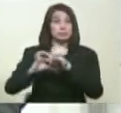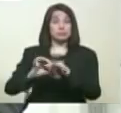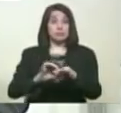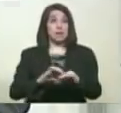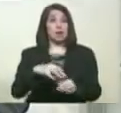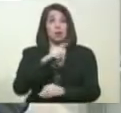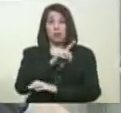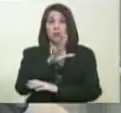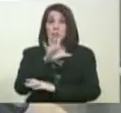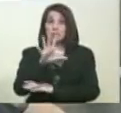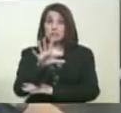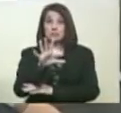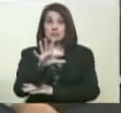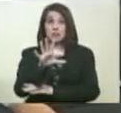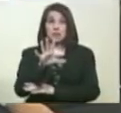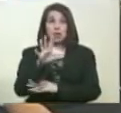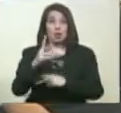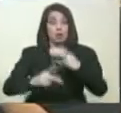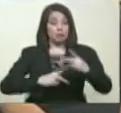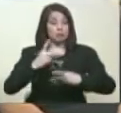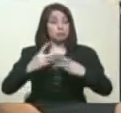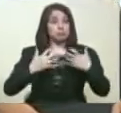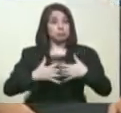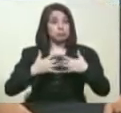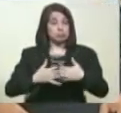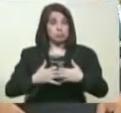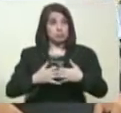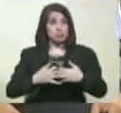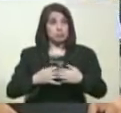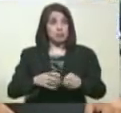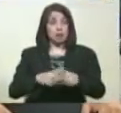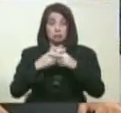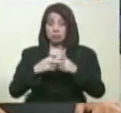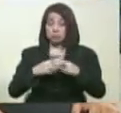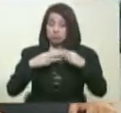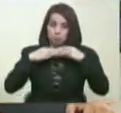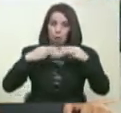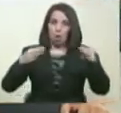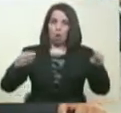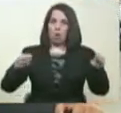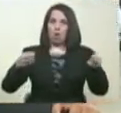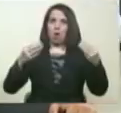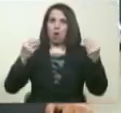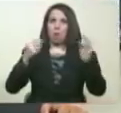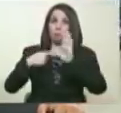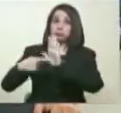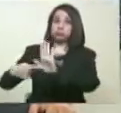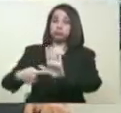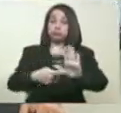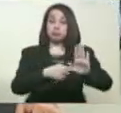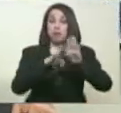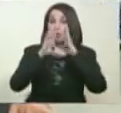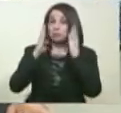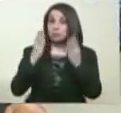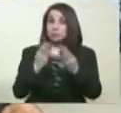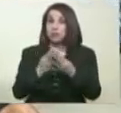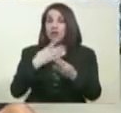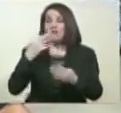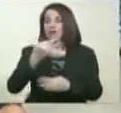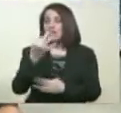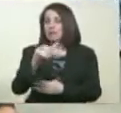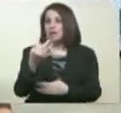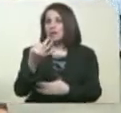la Agenda Económica Bolivariana que abren hoy sus puertas para mostrarle al mundo la